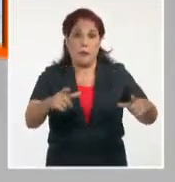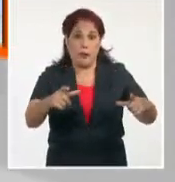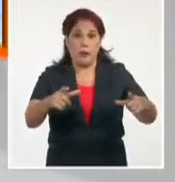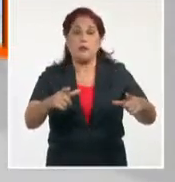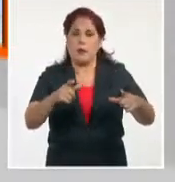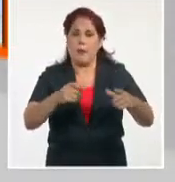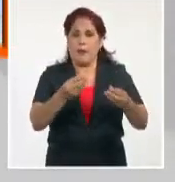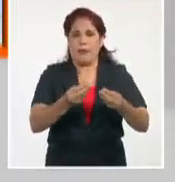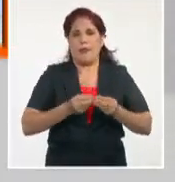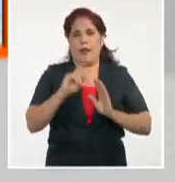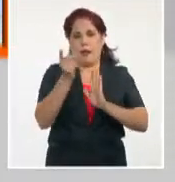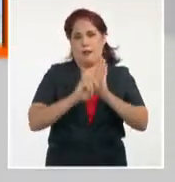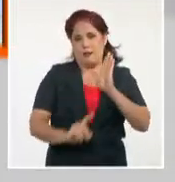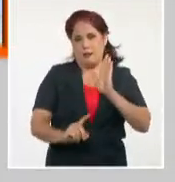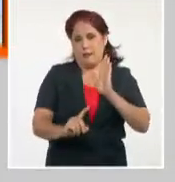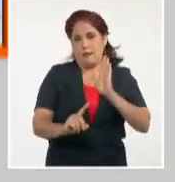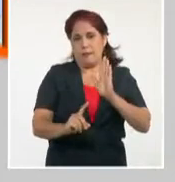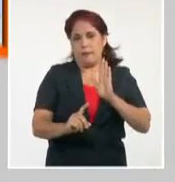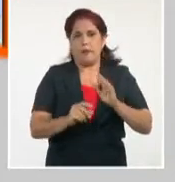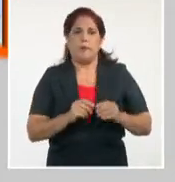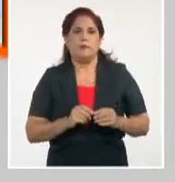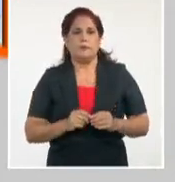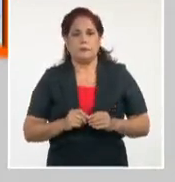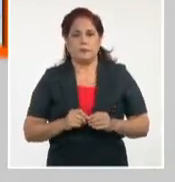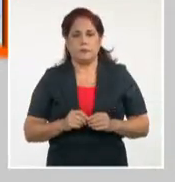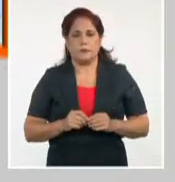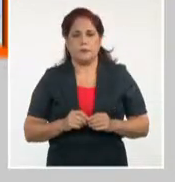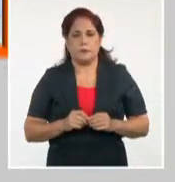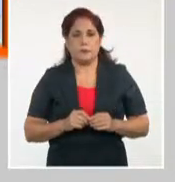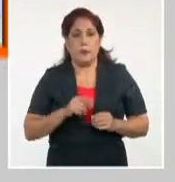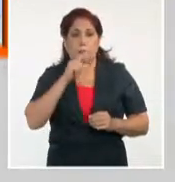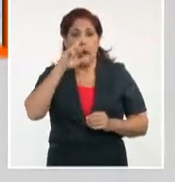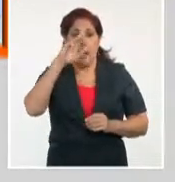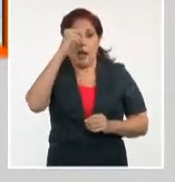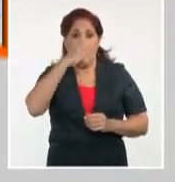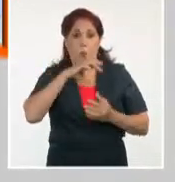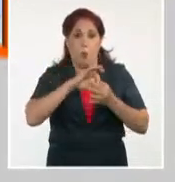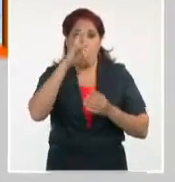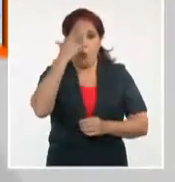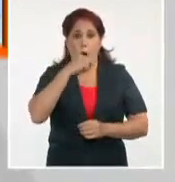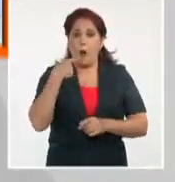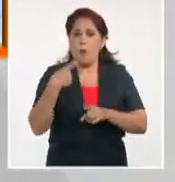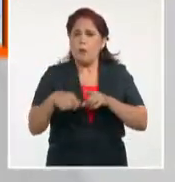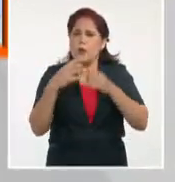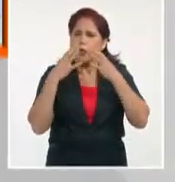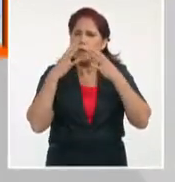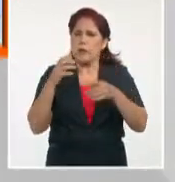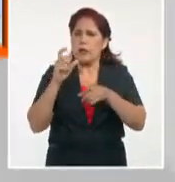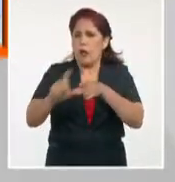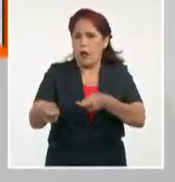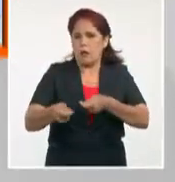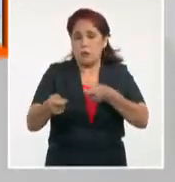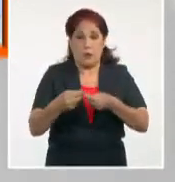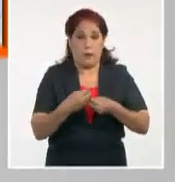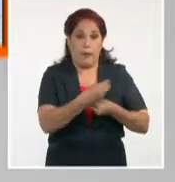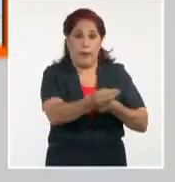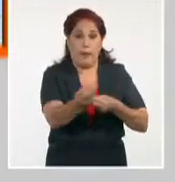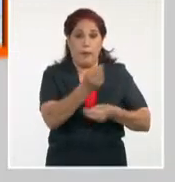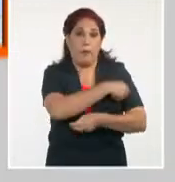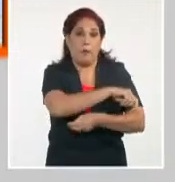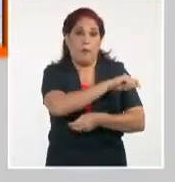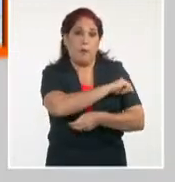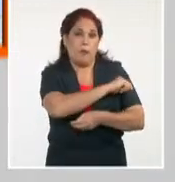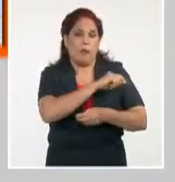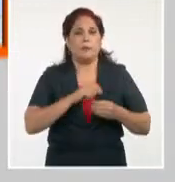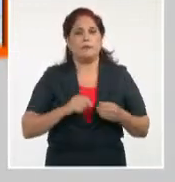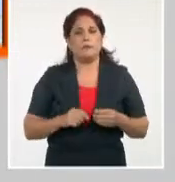eléctrica. Protesta Baraguá, muy importante para la agricultura y para el abasto a la población, y Avilés en